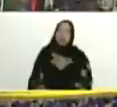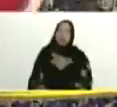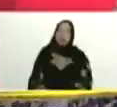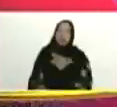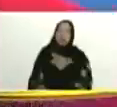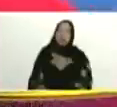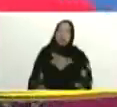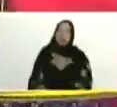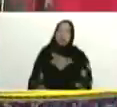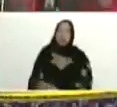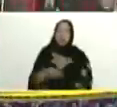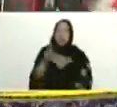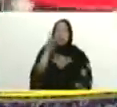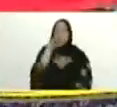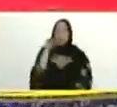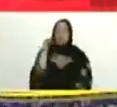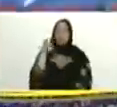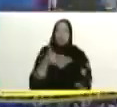Si hace 21 años